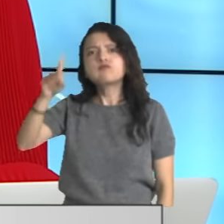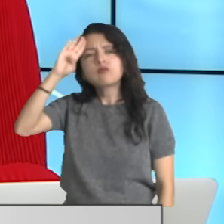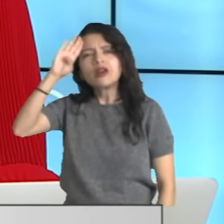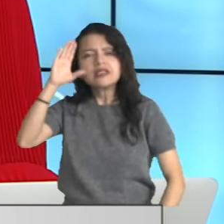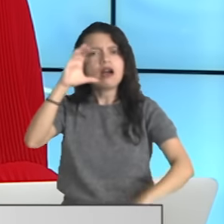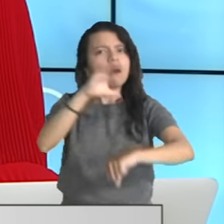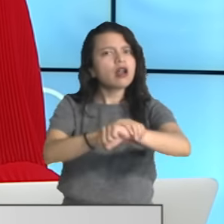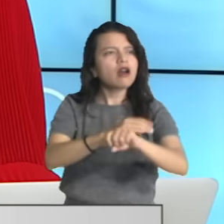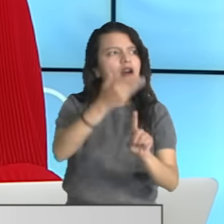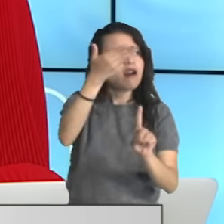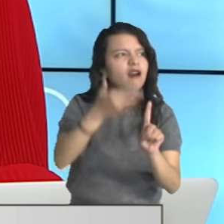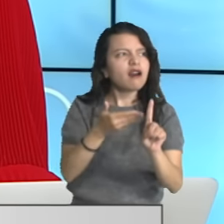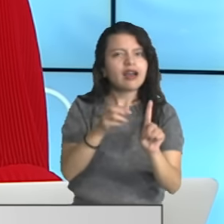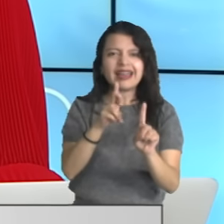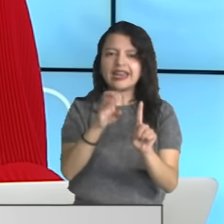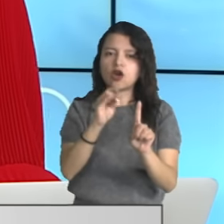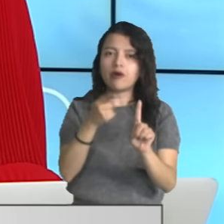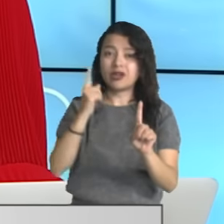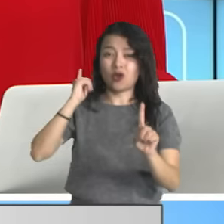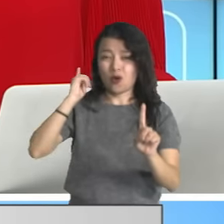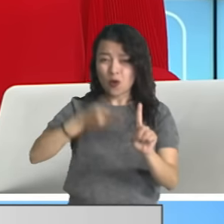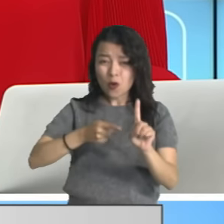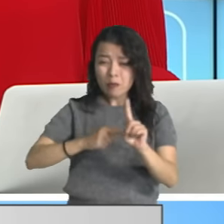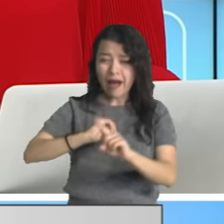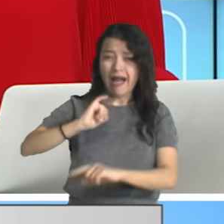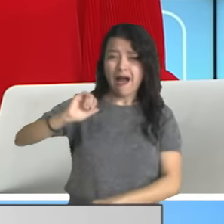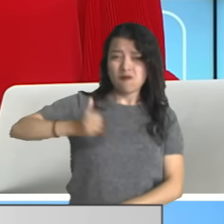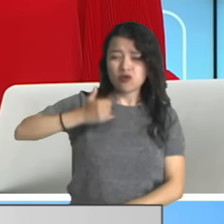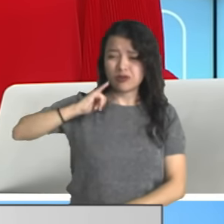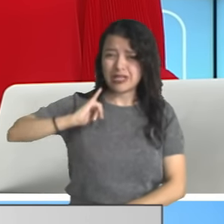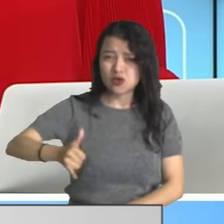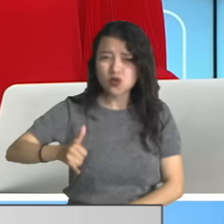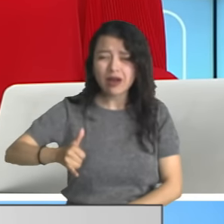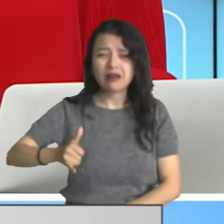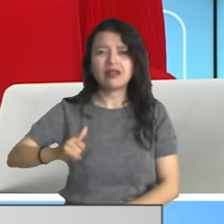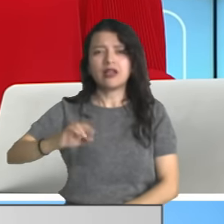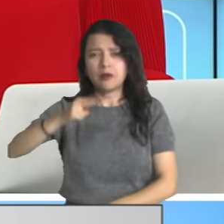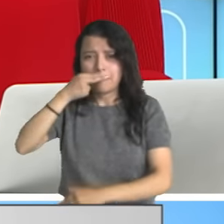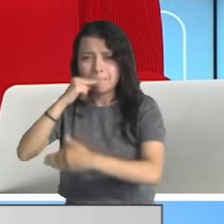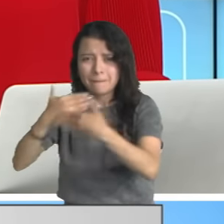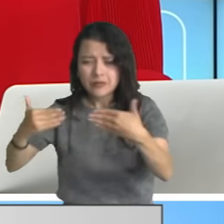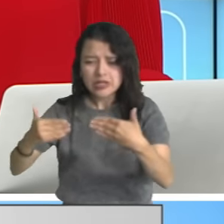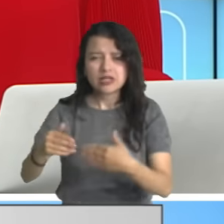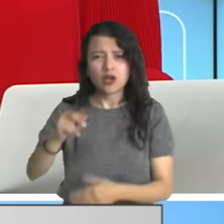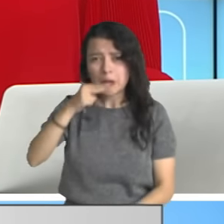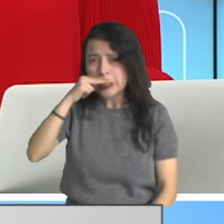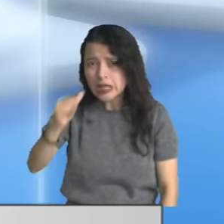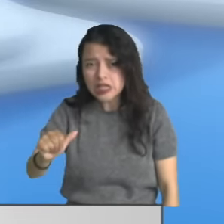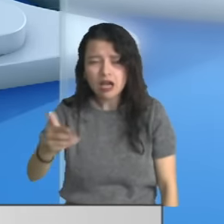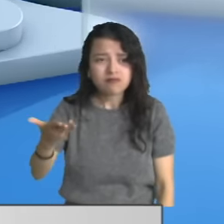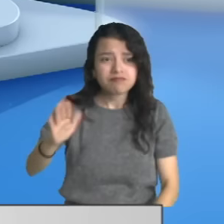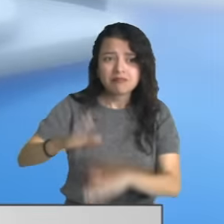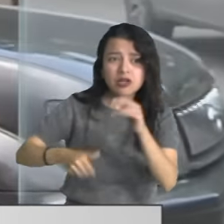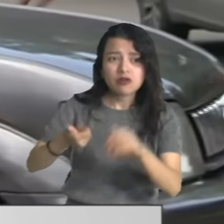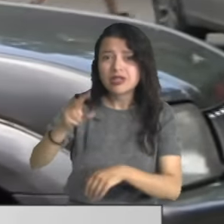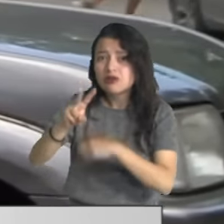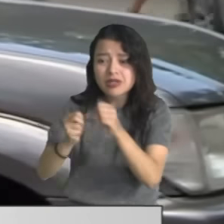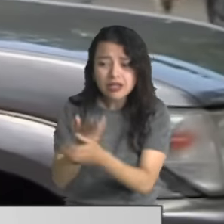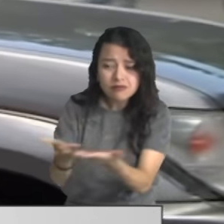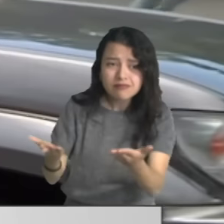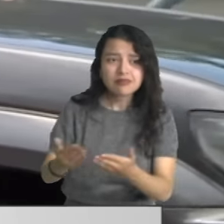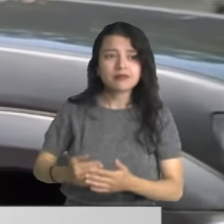delito de acceso carnal abusivo con menor de 14 años. Tatiana Rodríguez tiene los detalles. Tatiana, buenas tardes.